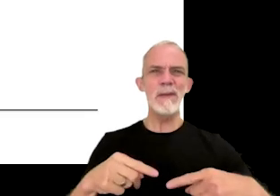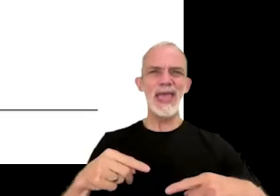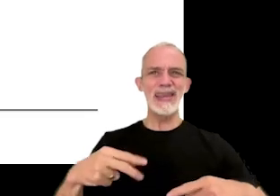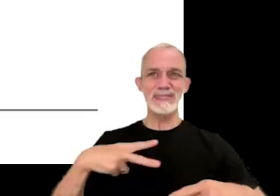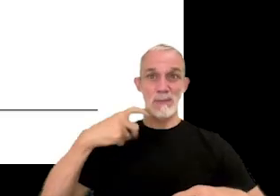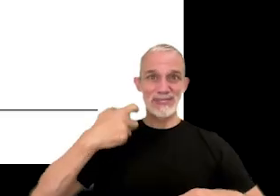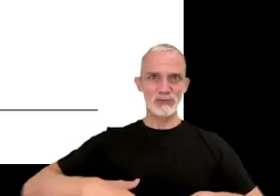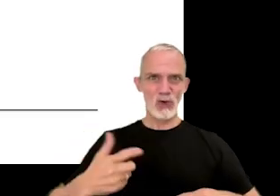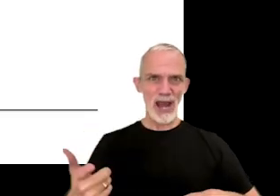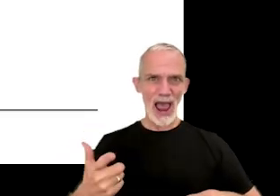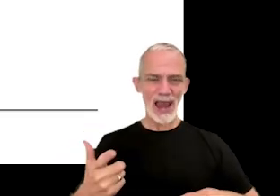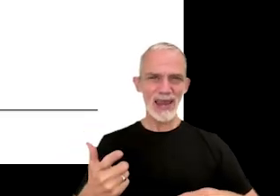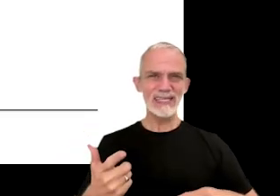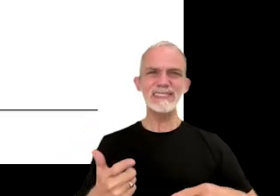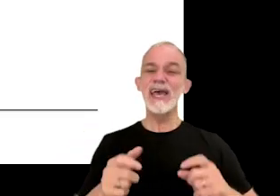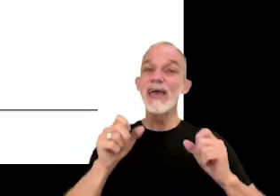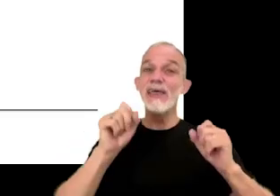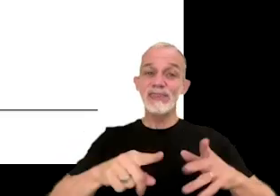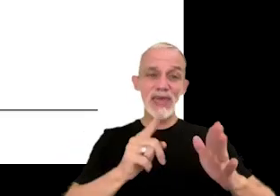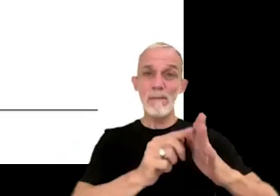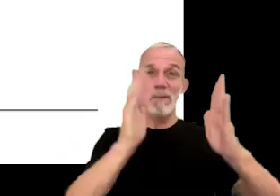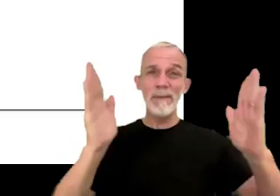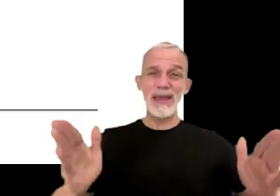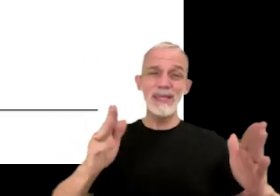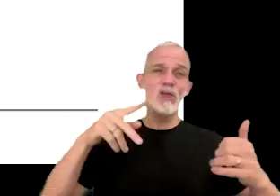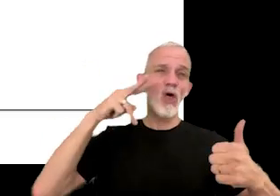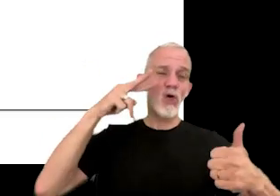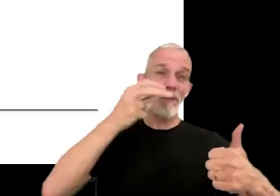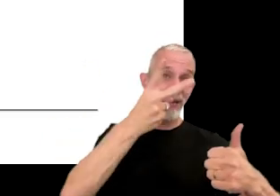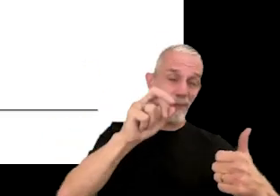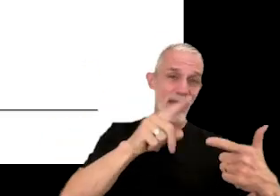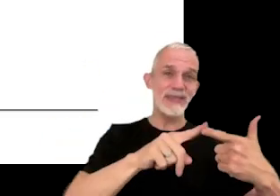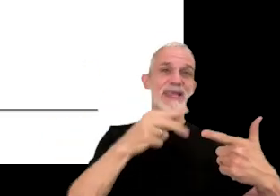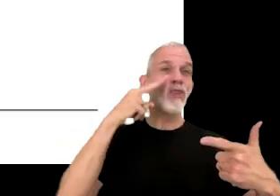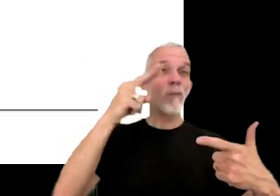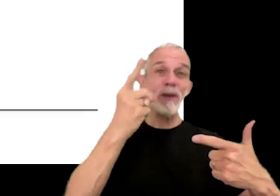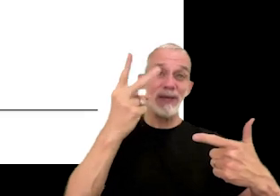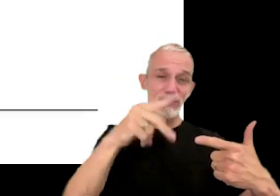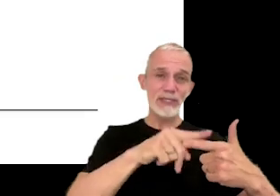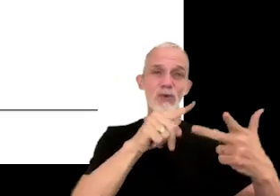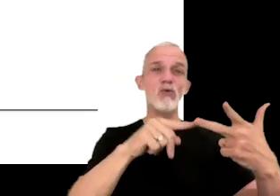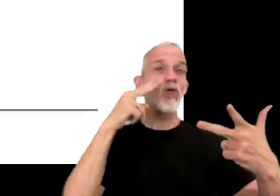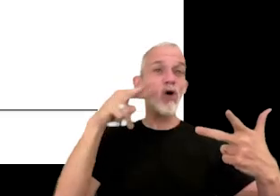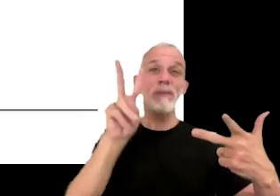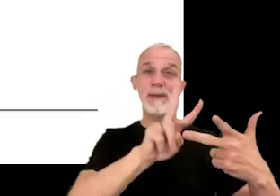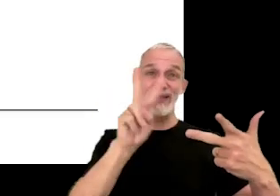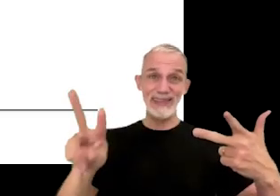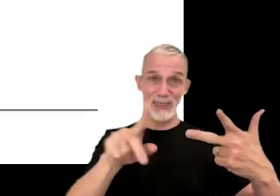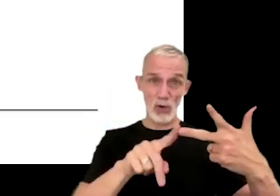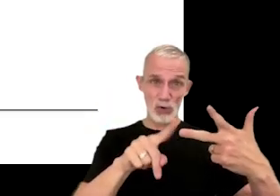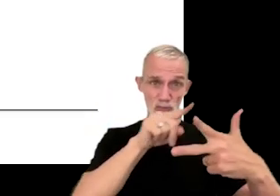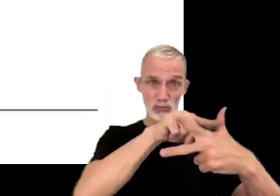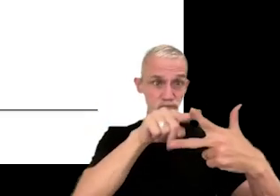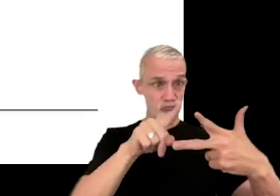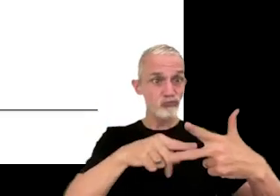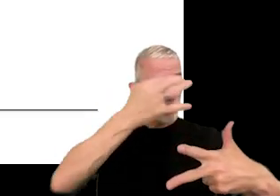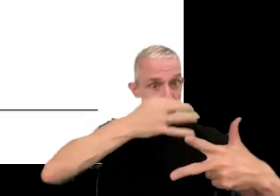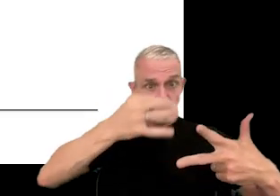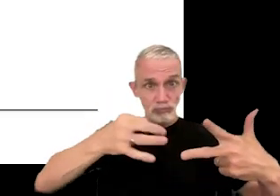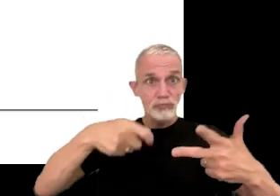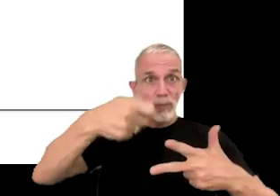personales correspondientes a los periodos 2020, 2021 y 2022